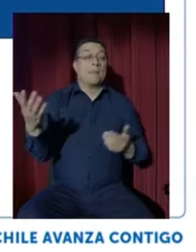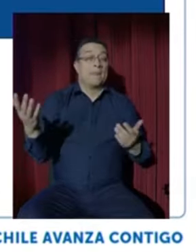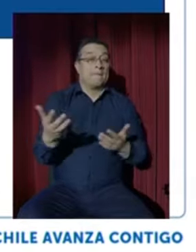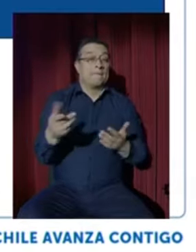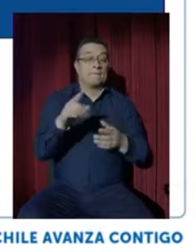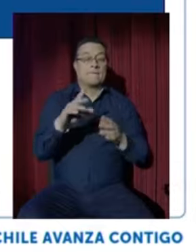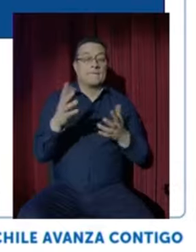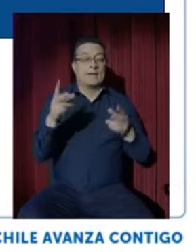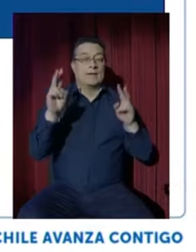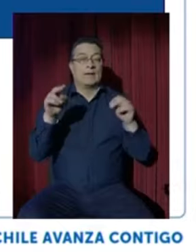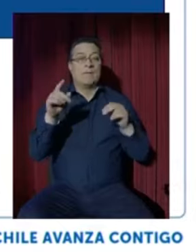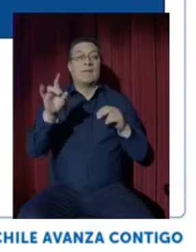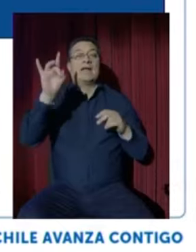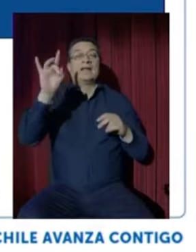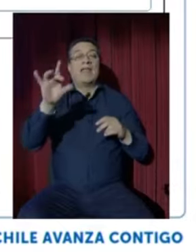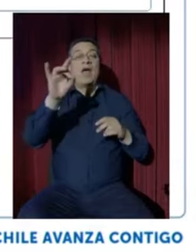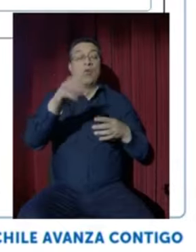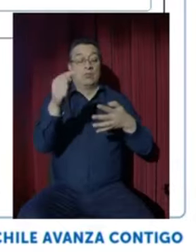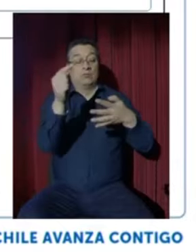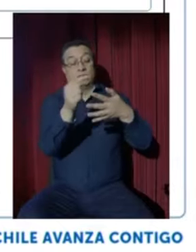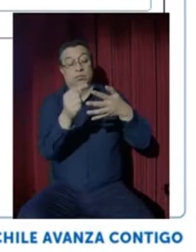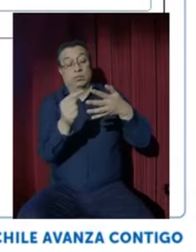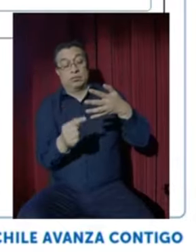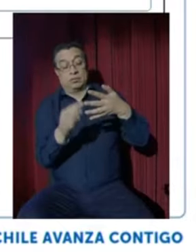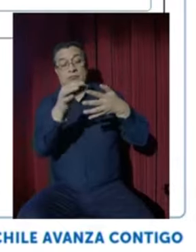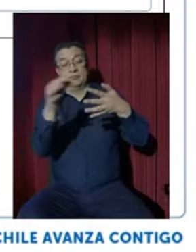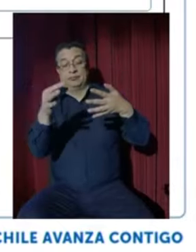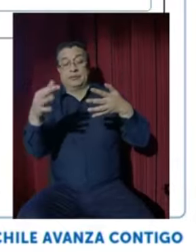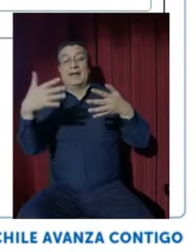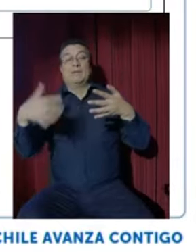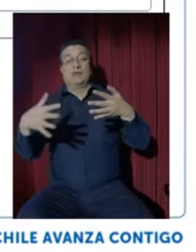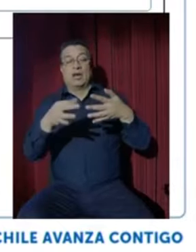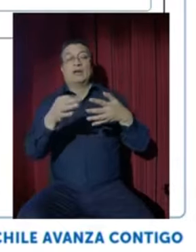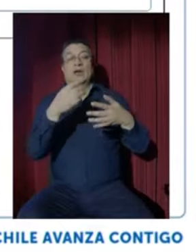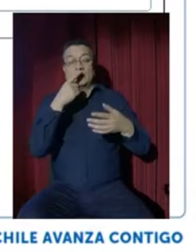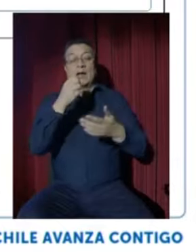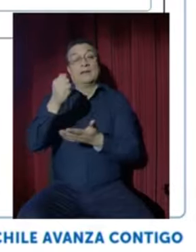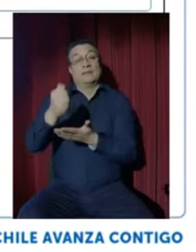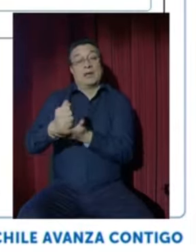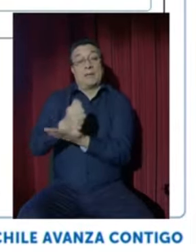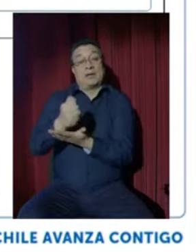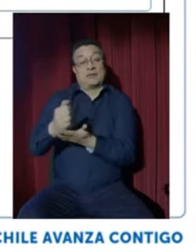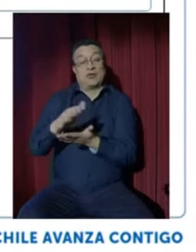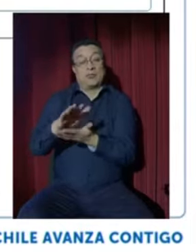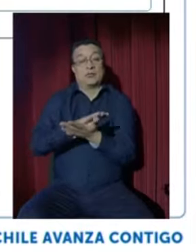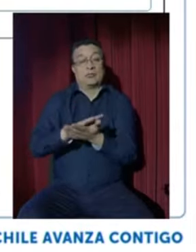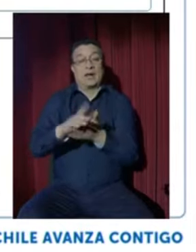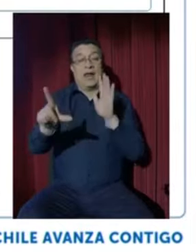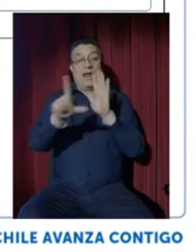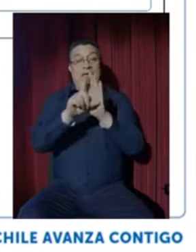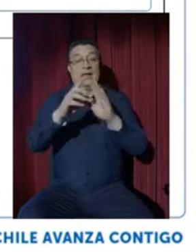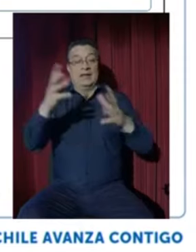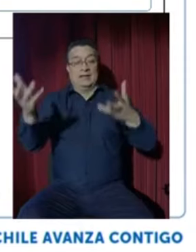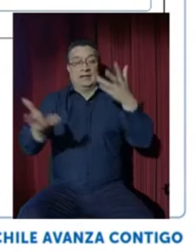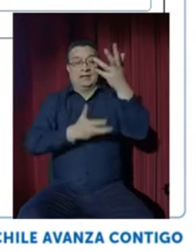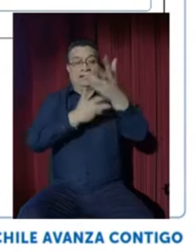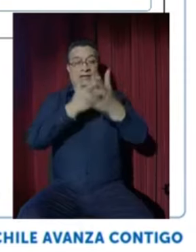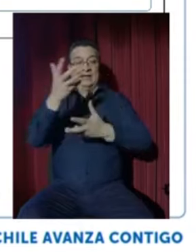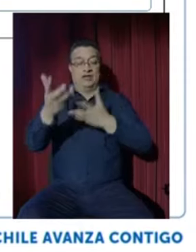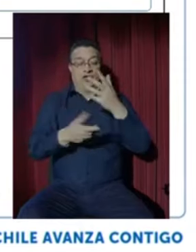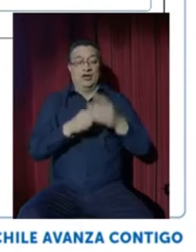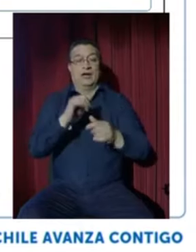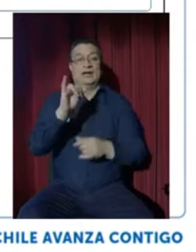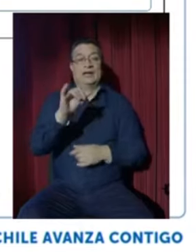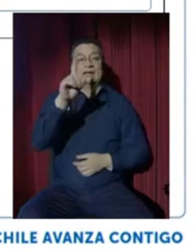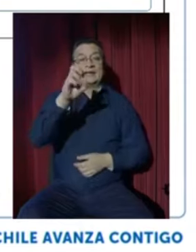al a cada uno de estos ejes estratégicos como es la tramitación de la ley de incendio y el cnaf